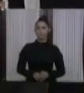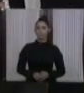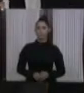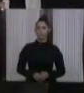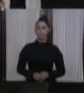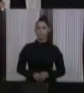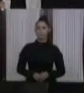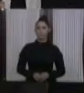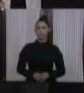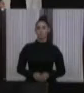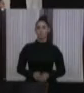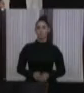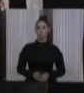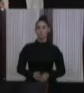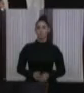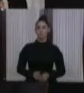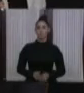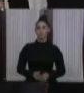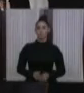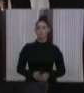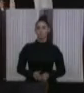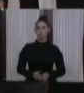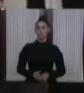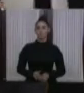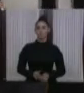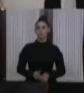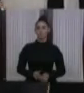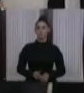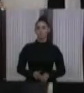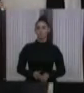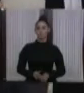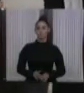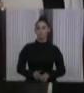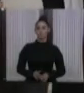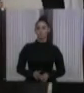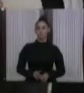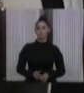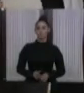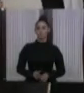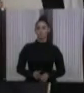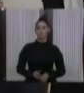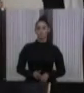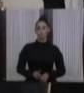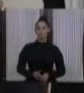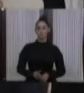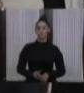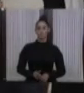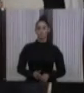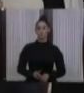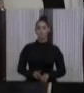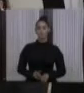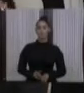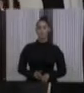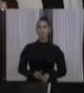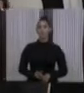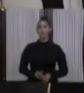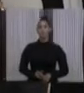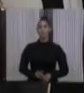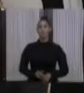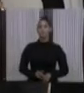hay se lo traje para salir de ello es lamentable esta decisión porque creo que va a traer